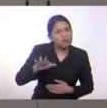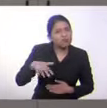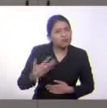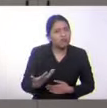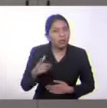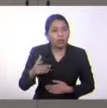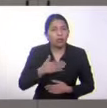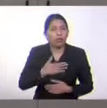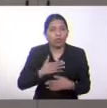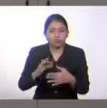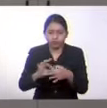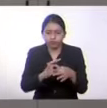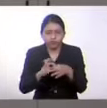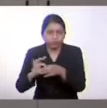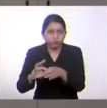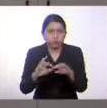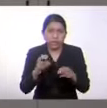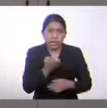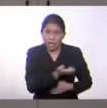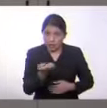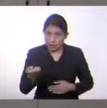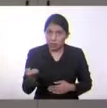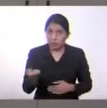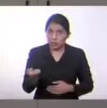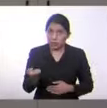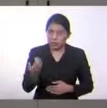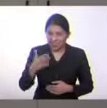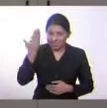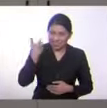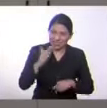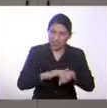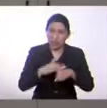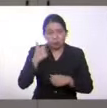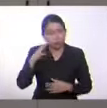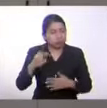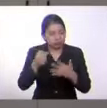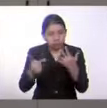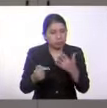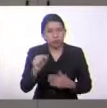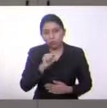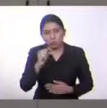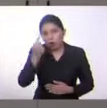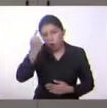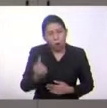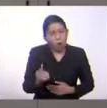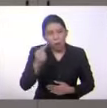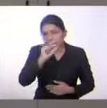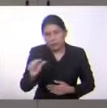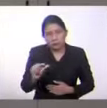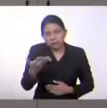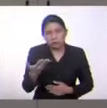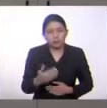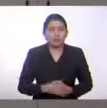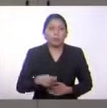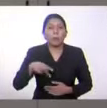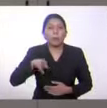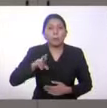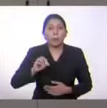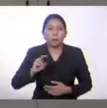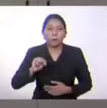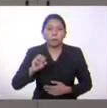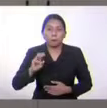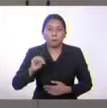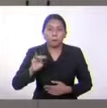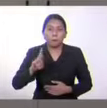con elementos ya mencionados anteriormente. Esto puede ser un nombre y se sustituye por un pronombre.